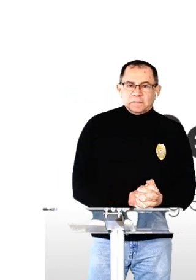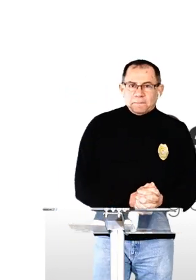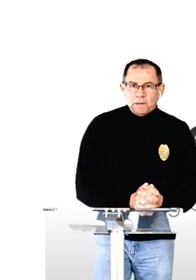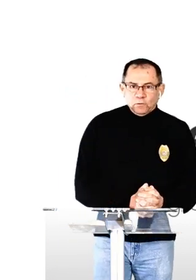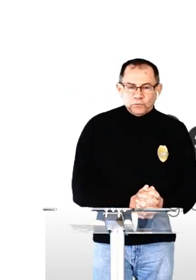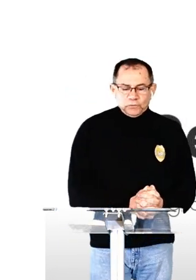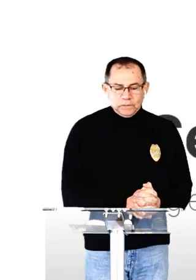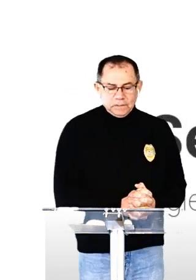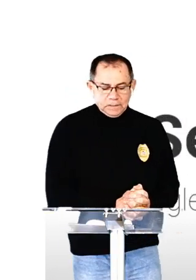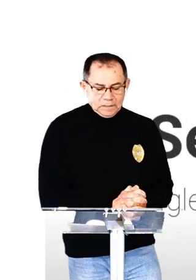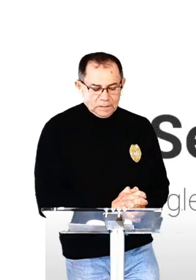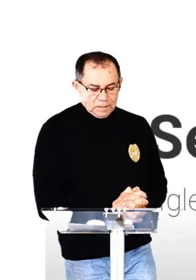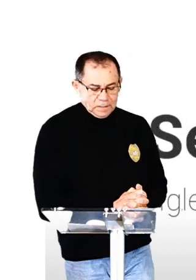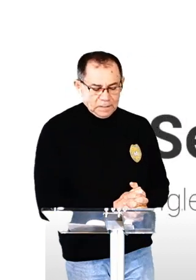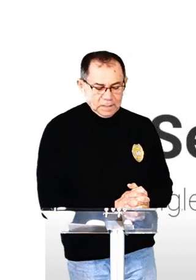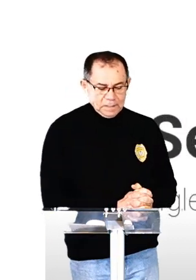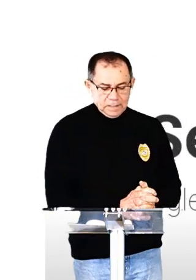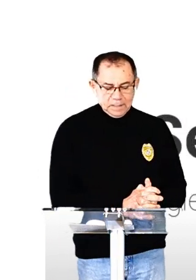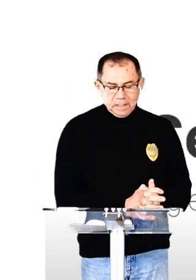Mis hermanos,